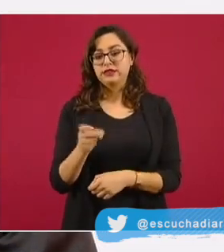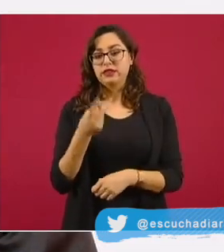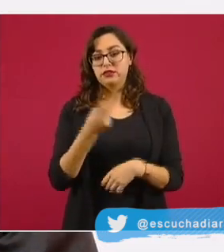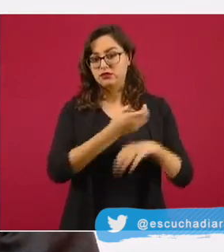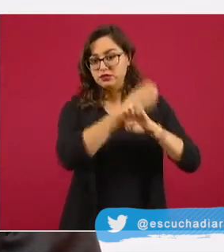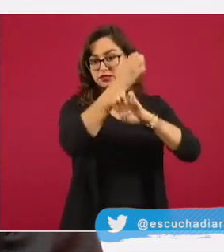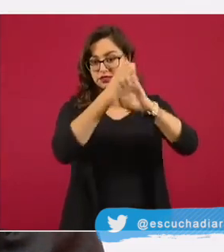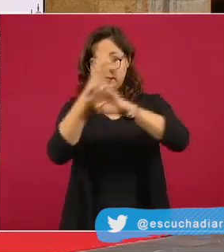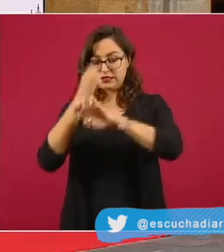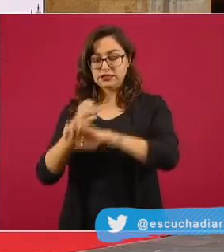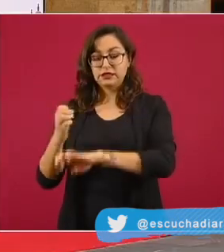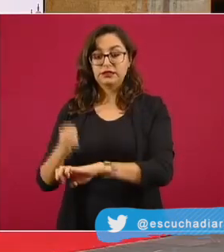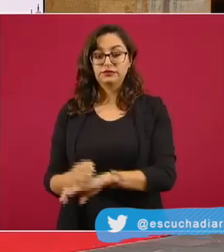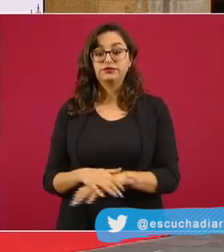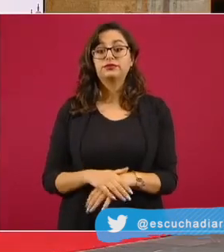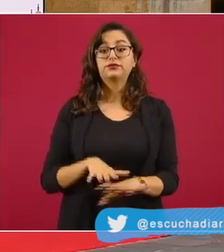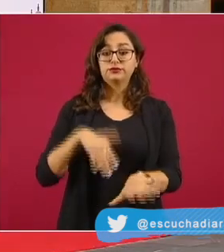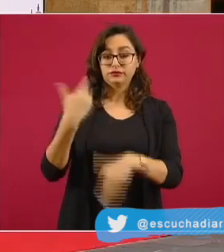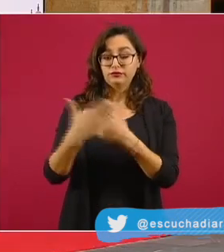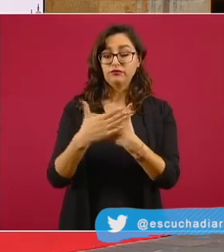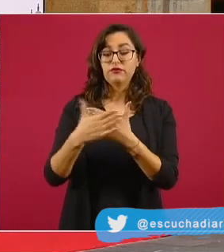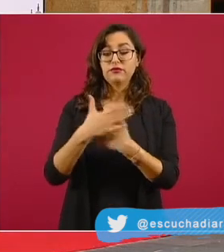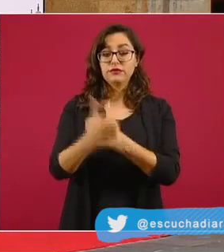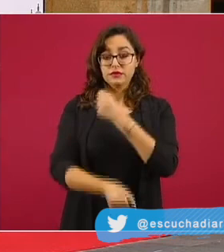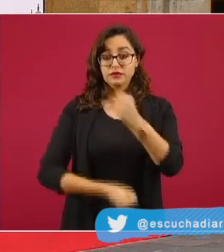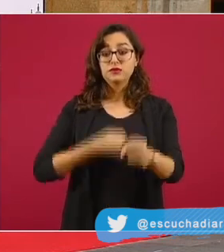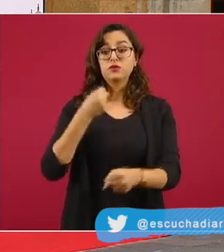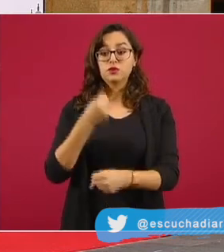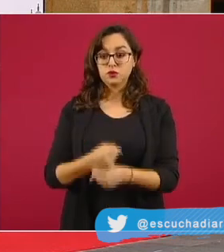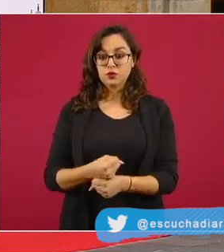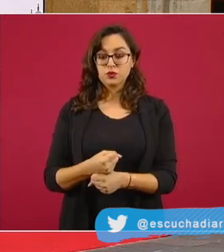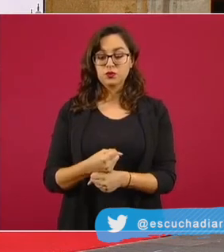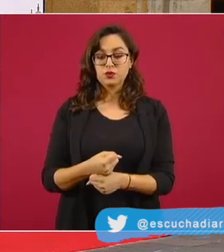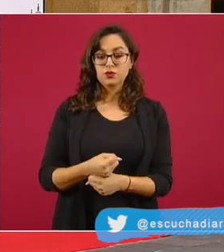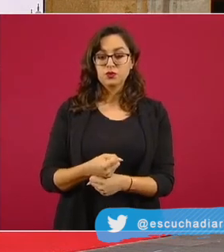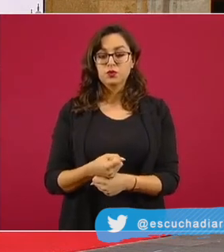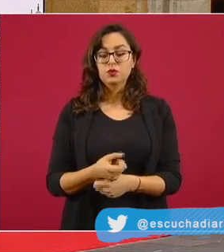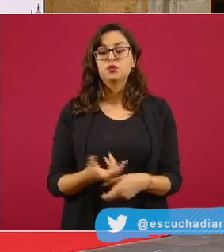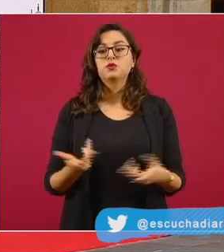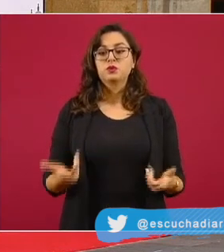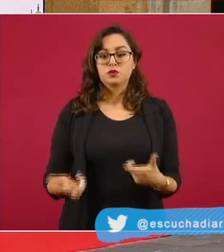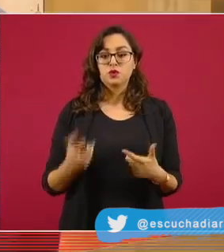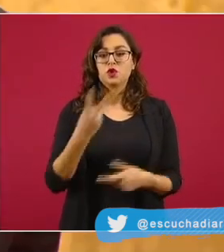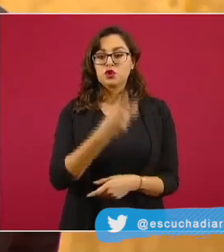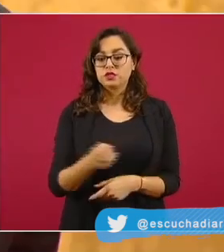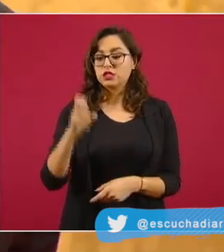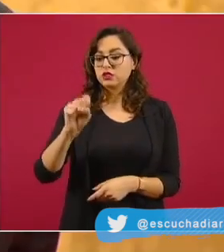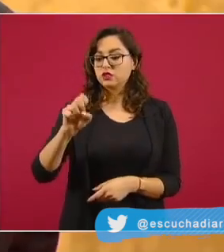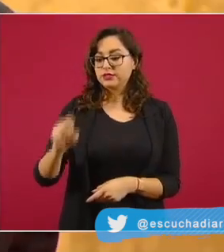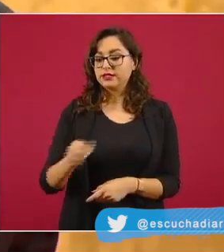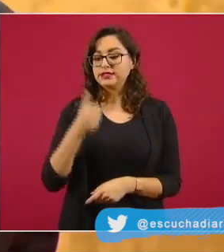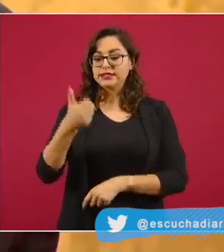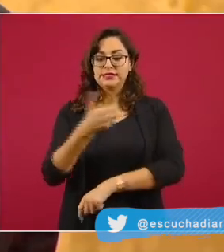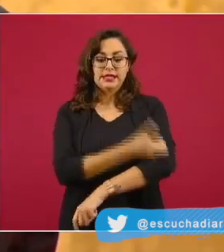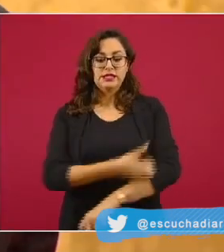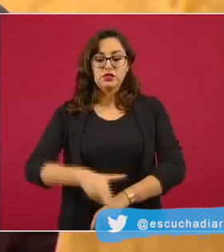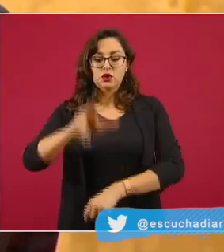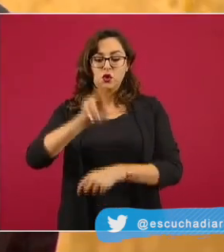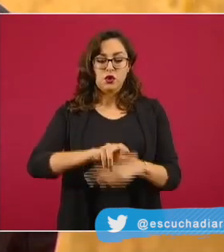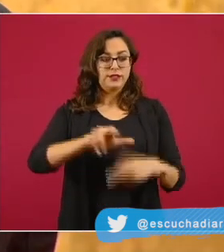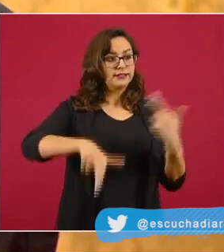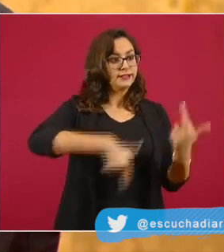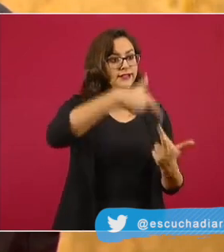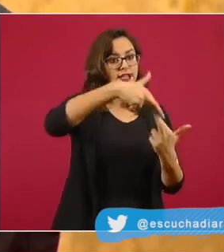República. El próximo año tendremos presencia en 266 coordinaciones